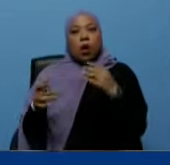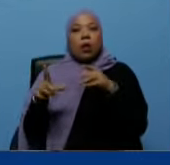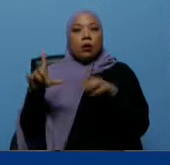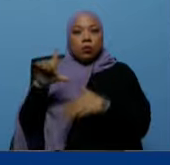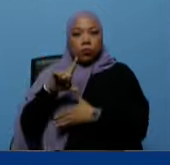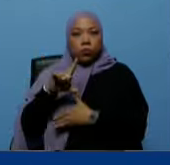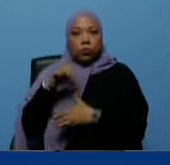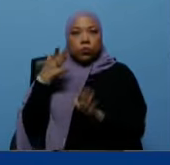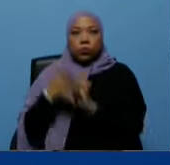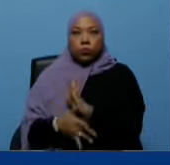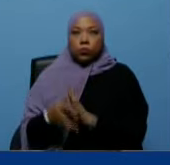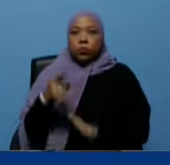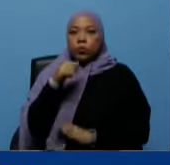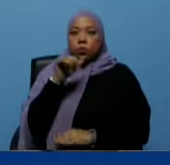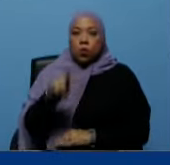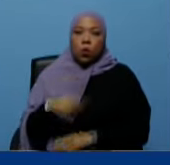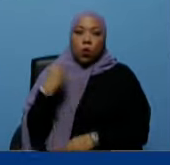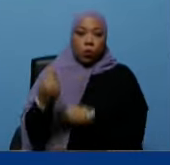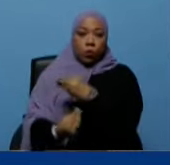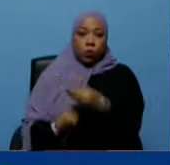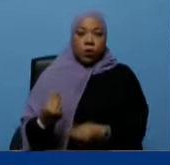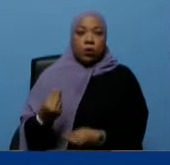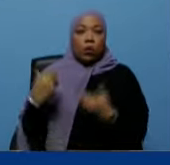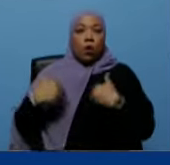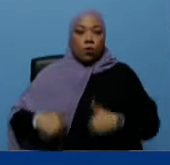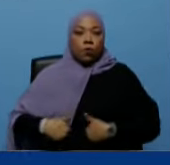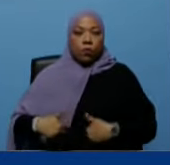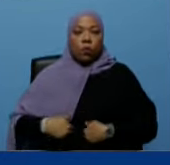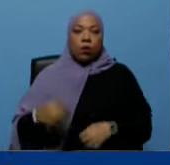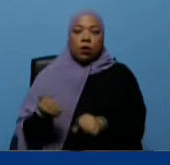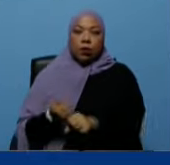Latinoamérica, porque usted está haciendo un gran esfuerzo